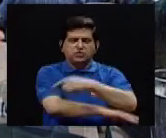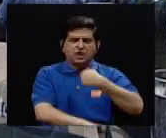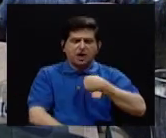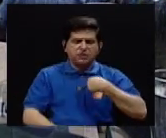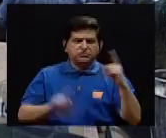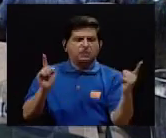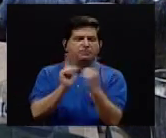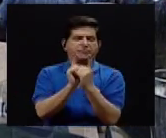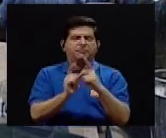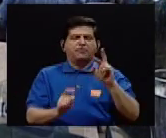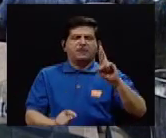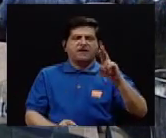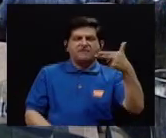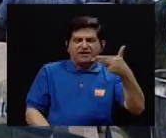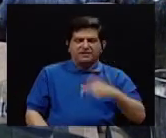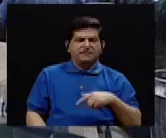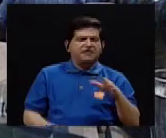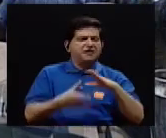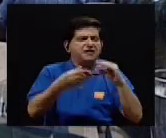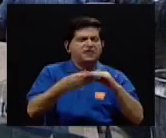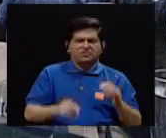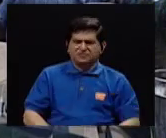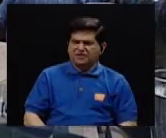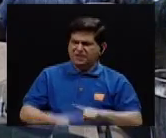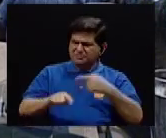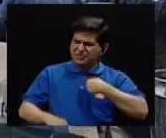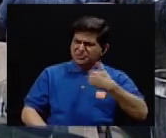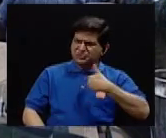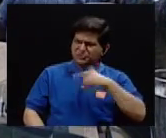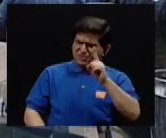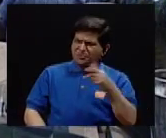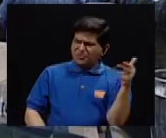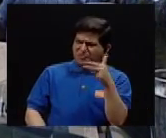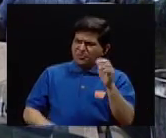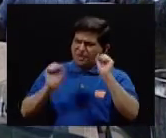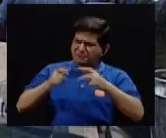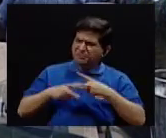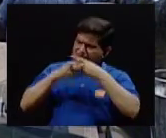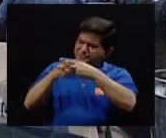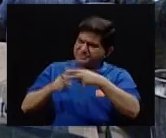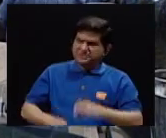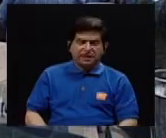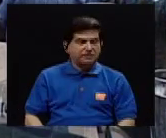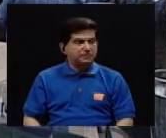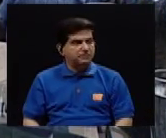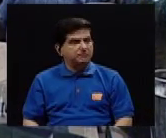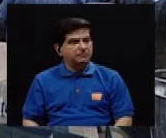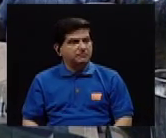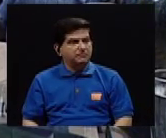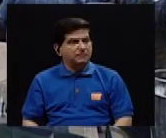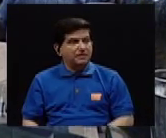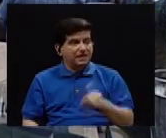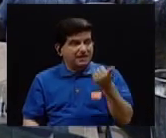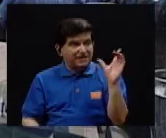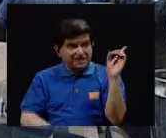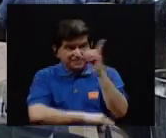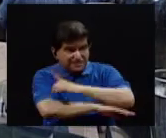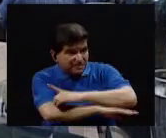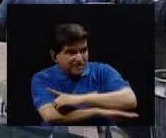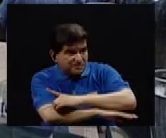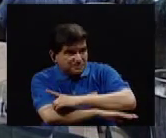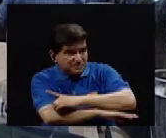de tantos me encontré con Rafa y le conté y me dijo, pero yo tengo una cámara que te la puedo prestar. Y le dije, ¿por 15